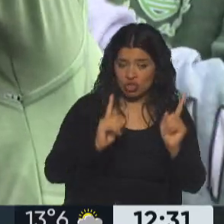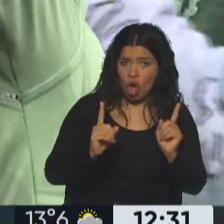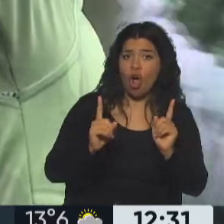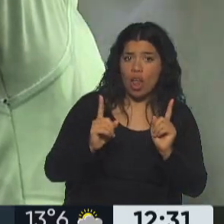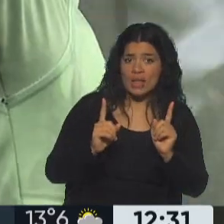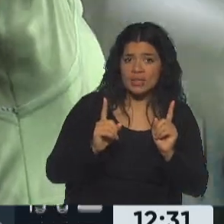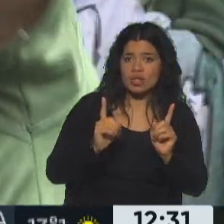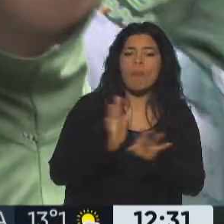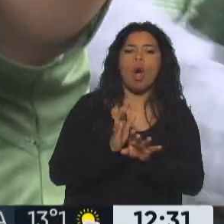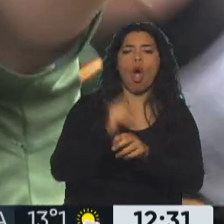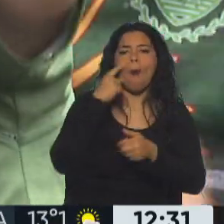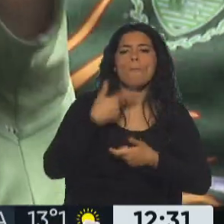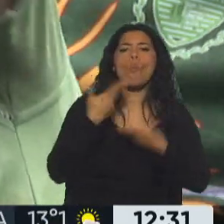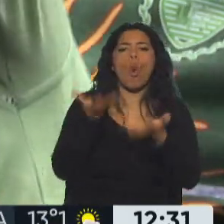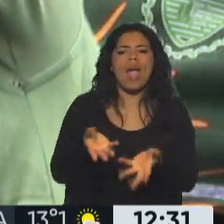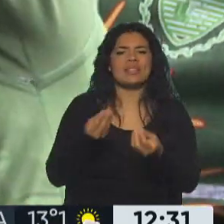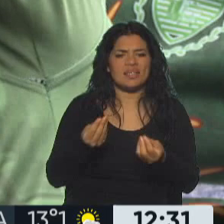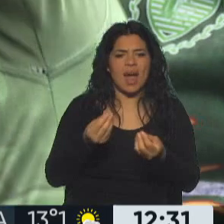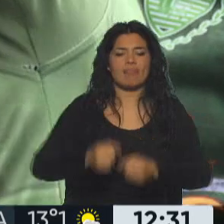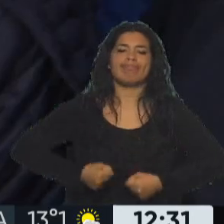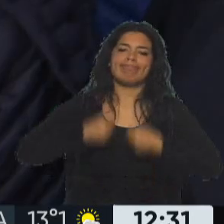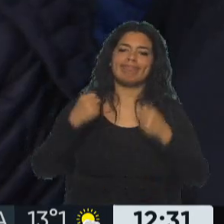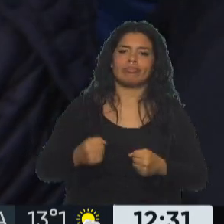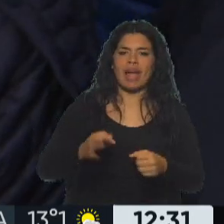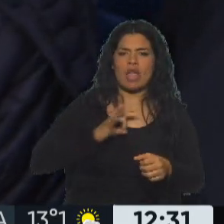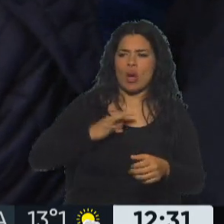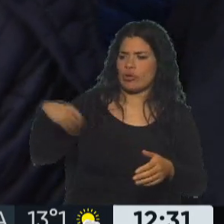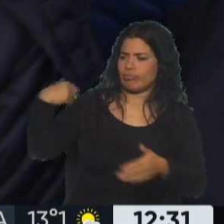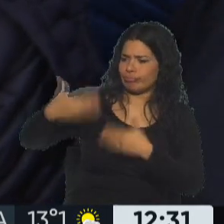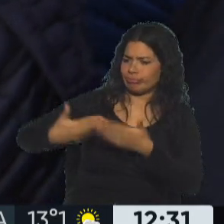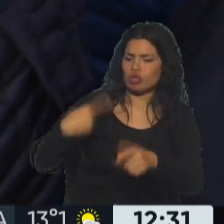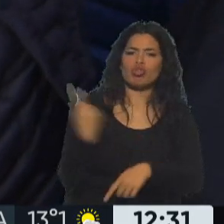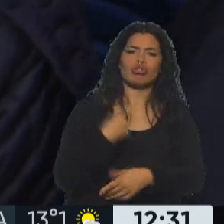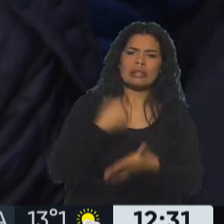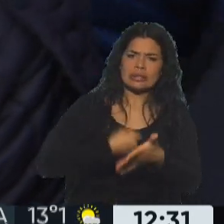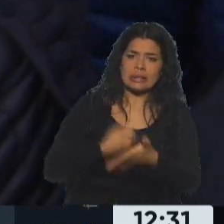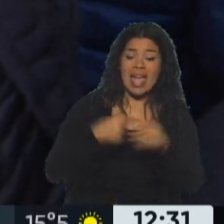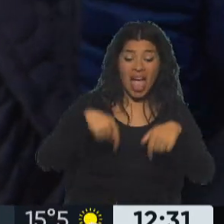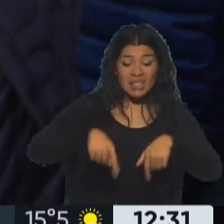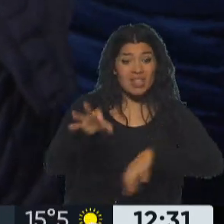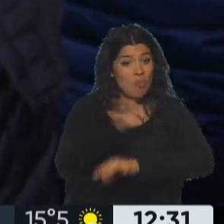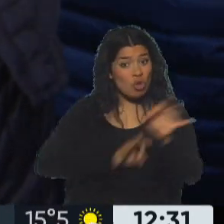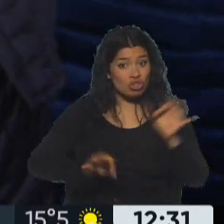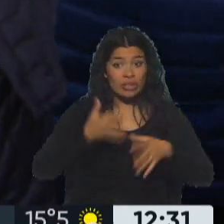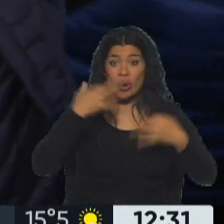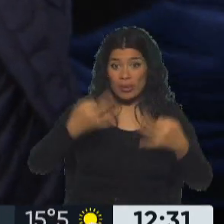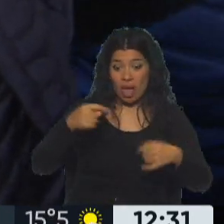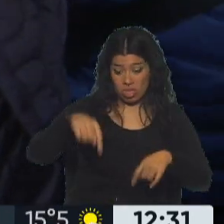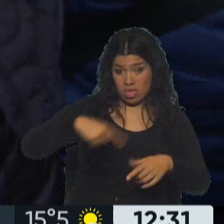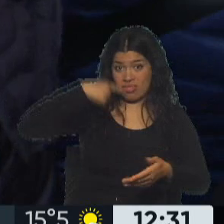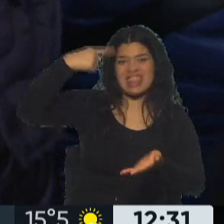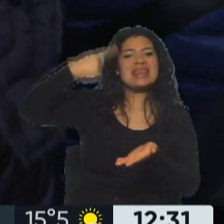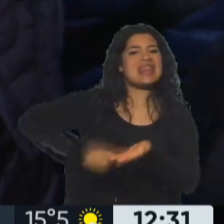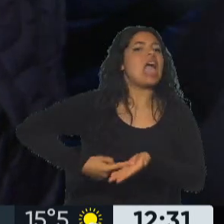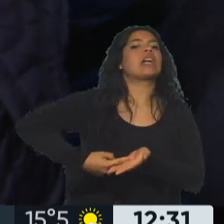una reivindicación que venimos luchando hace muchos años. Esto es un proyecto que va a ser un decreto que a